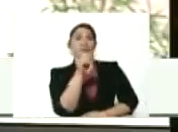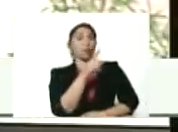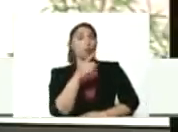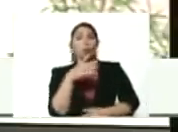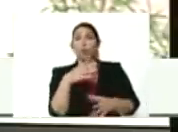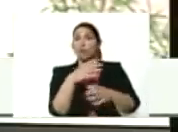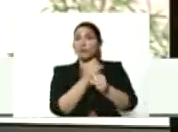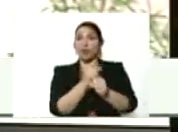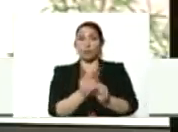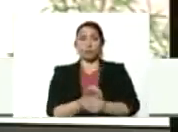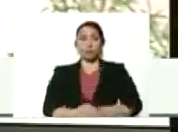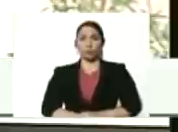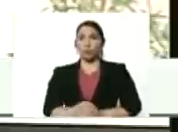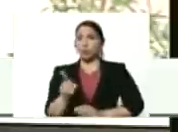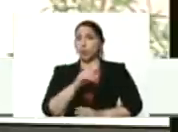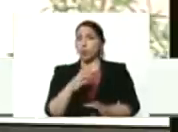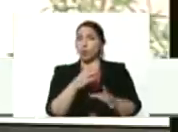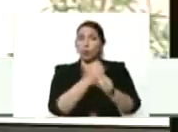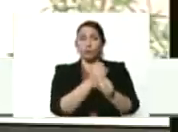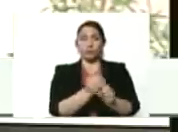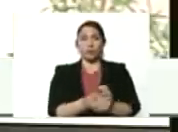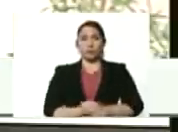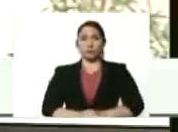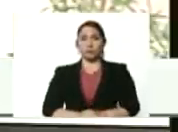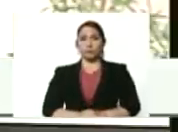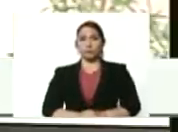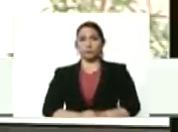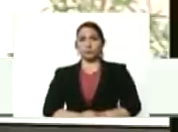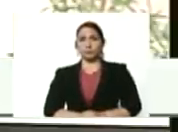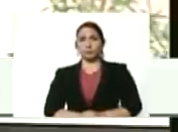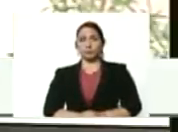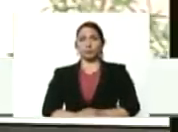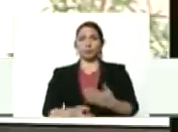confiemos, no nos confiemos.